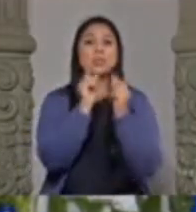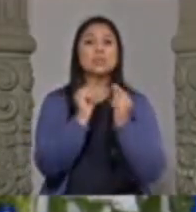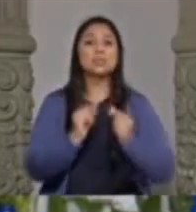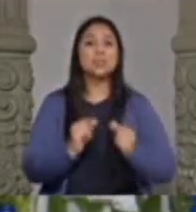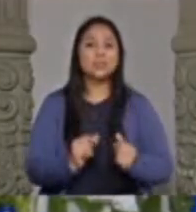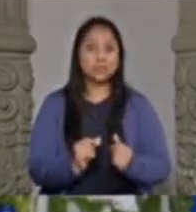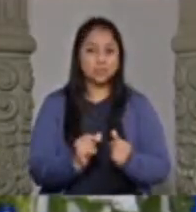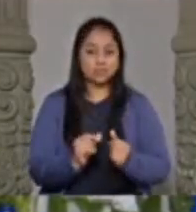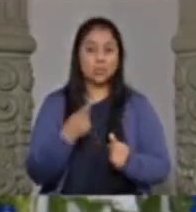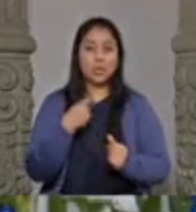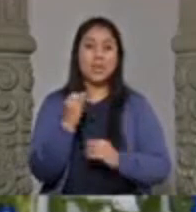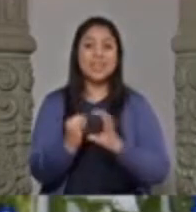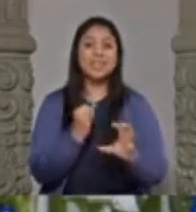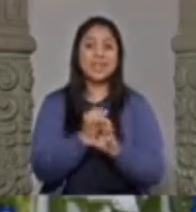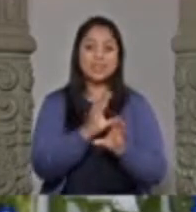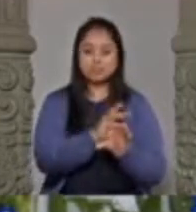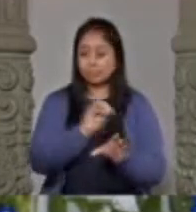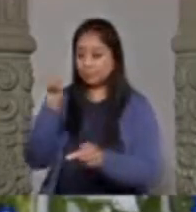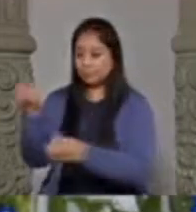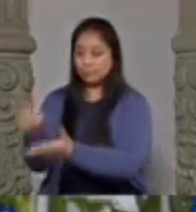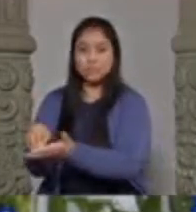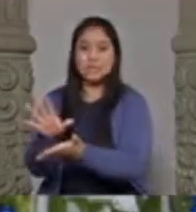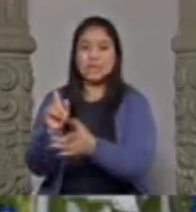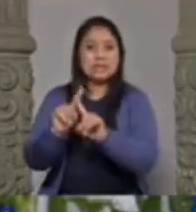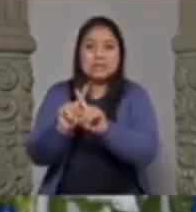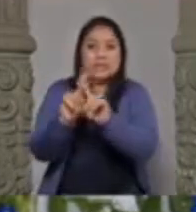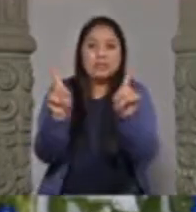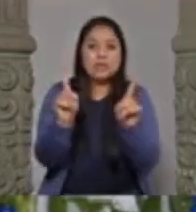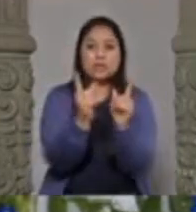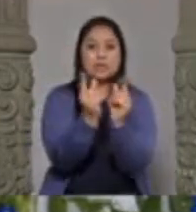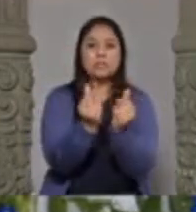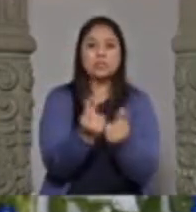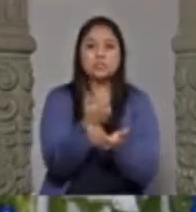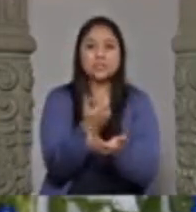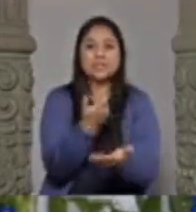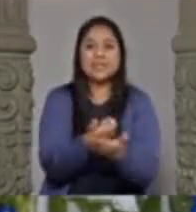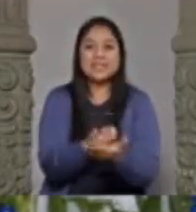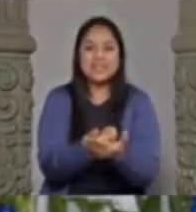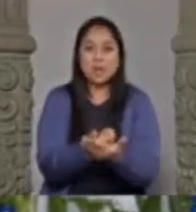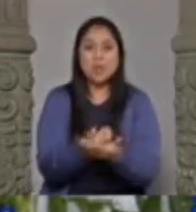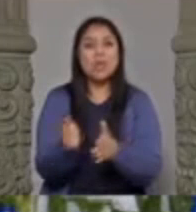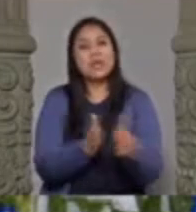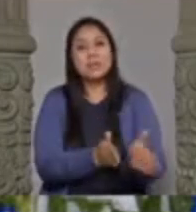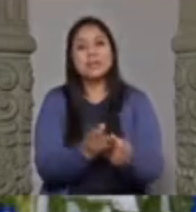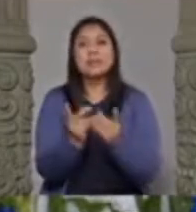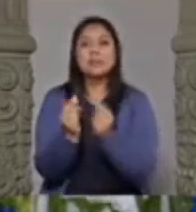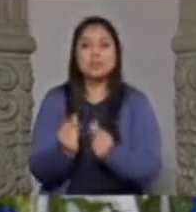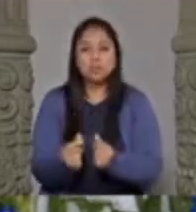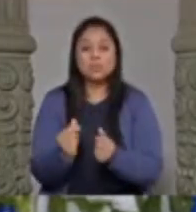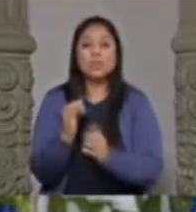y otra cosa es una transferencia financiera. Son dos transferencias distintas. Y aquí quieren decir que se desaparecieron,